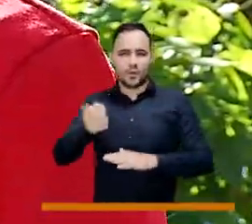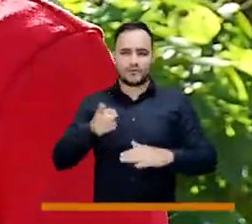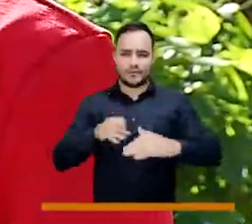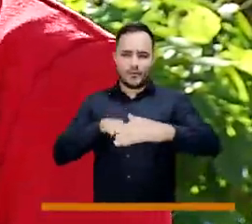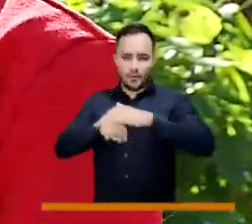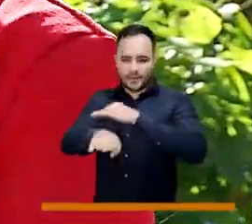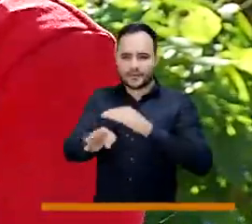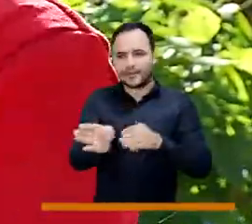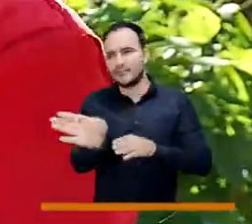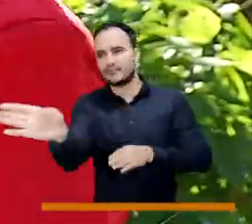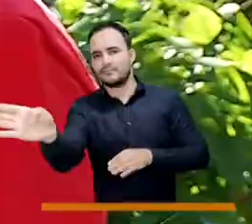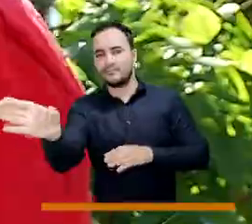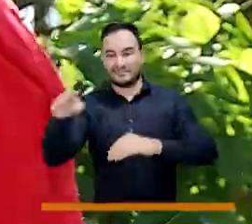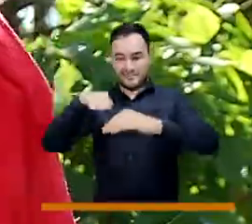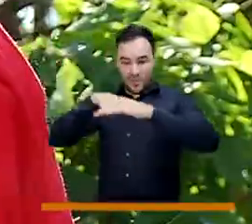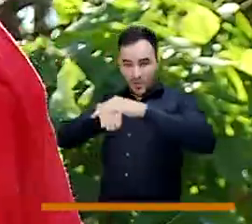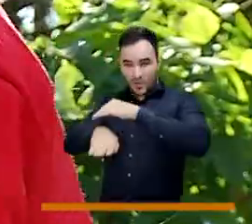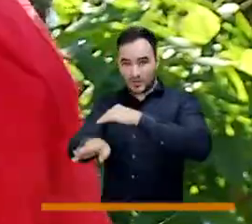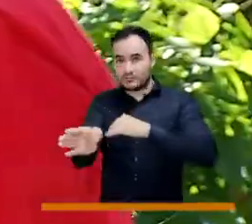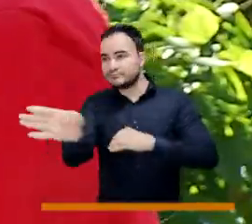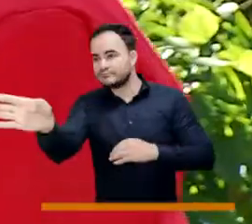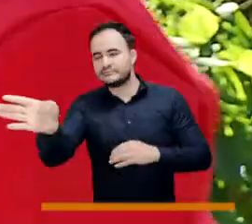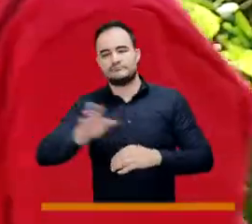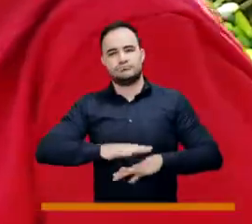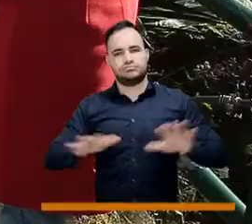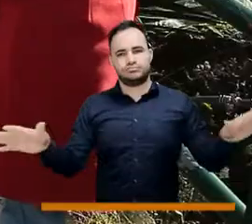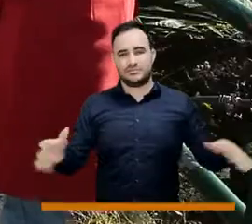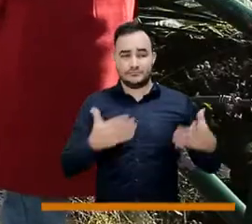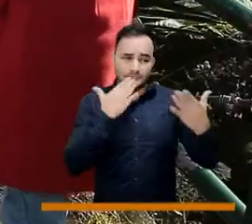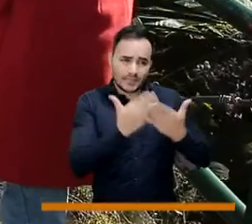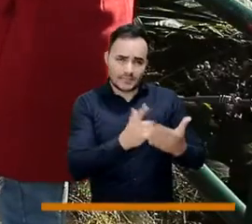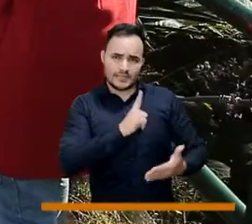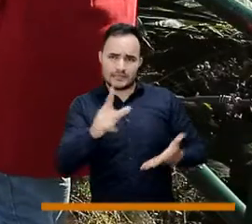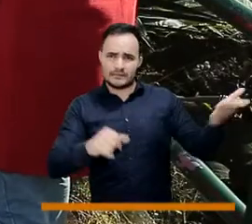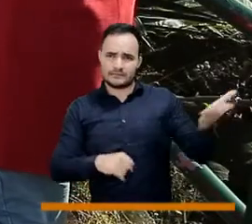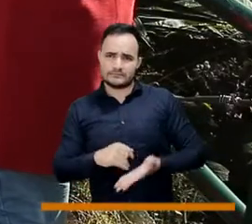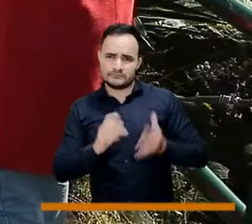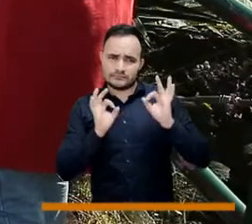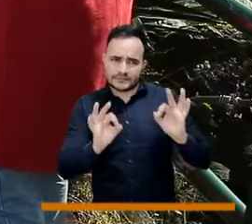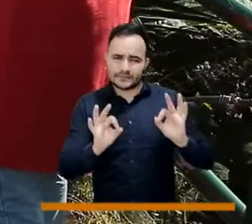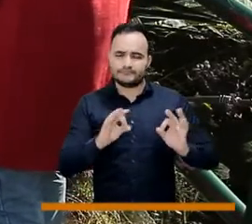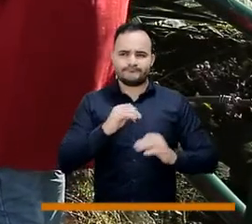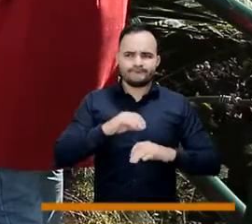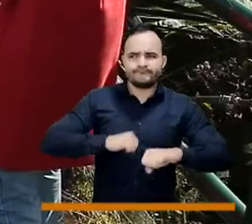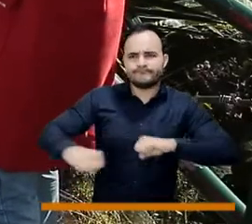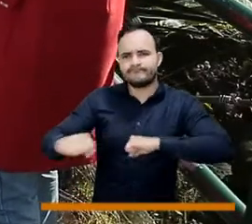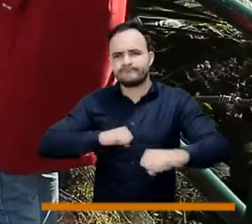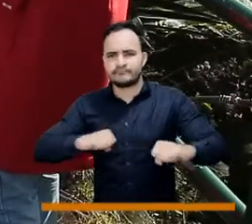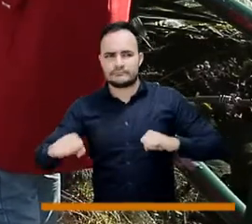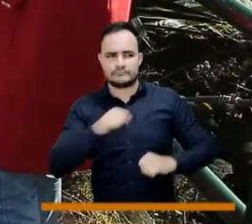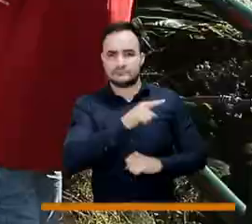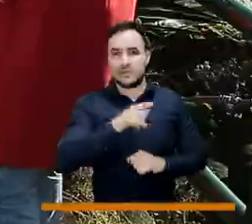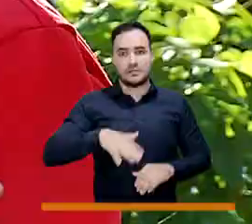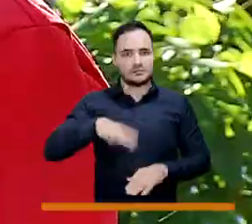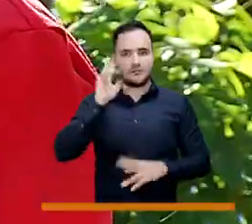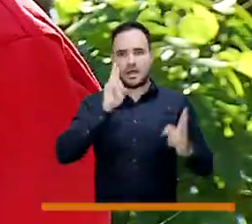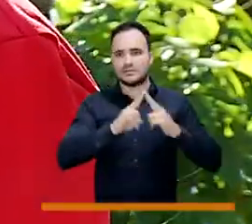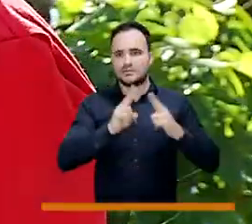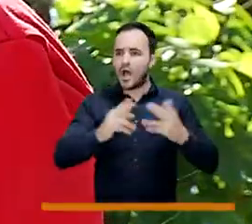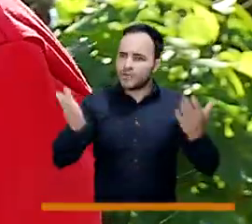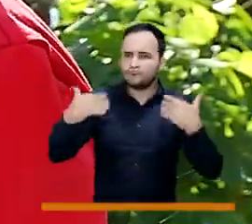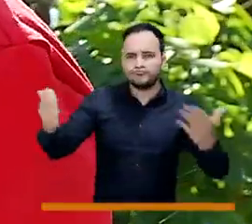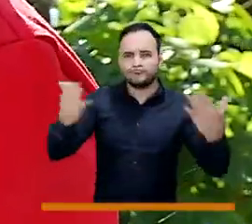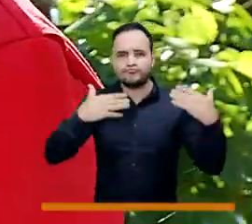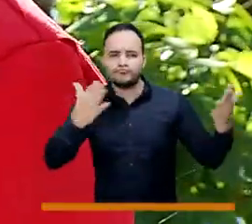este territorio. Agradezco mucho la presencia de la corregidora, su hospitalidad y que siempre está con los